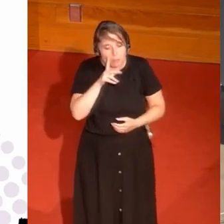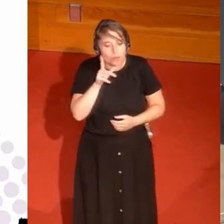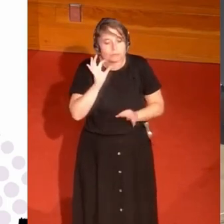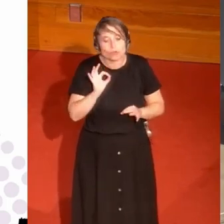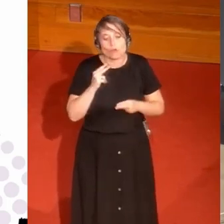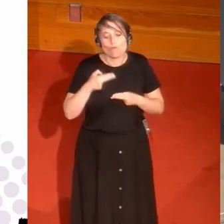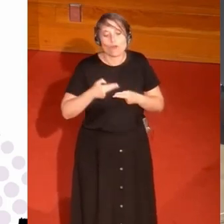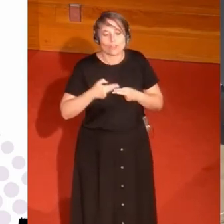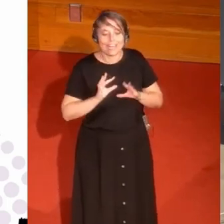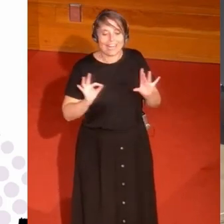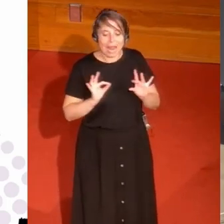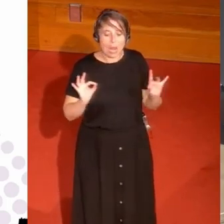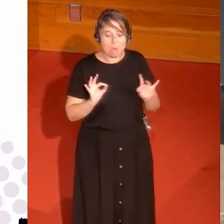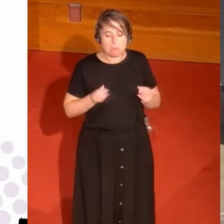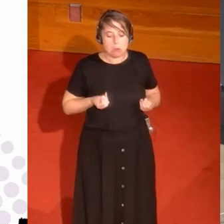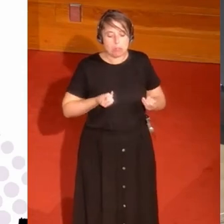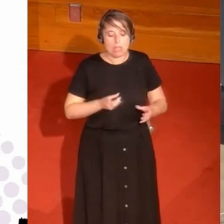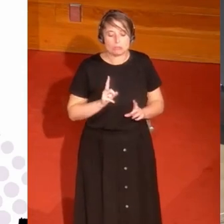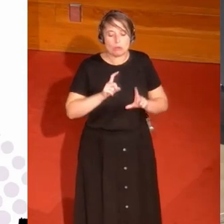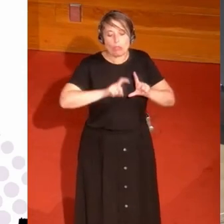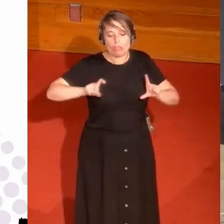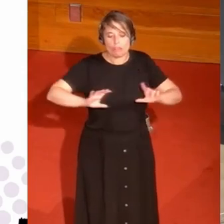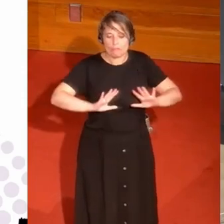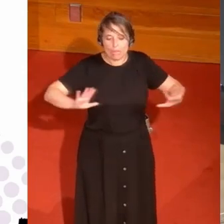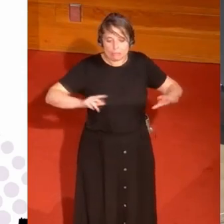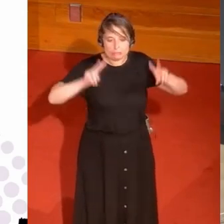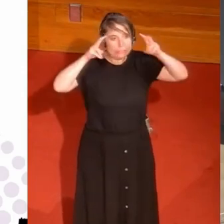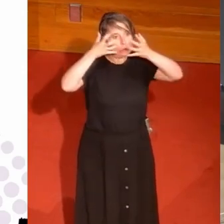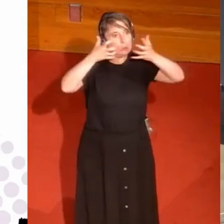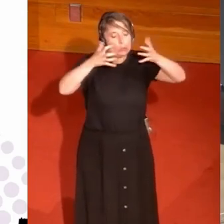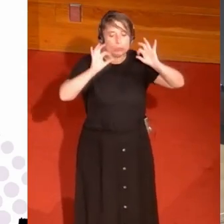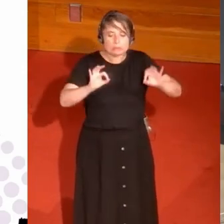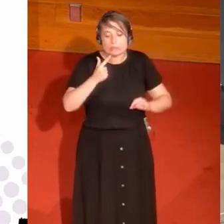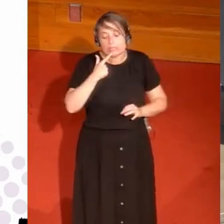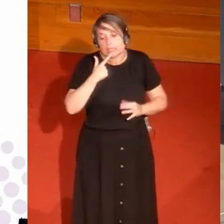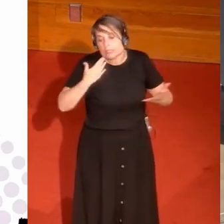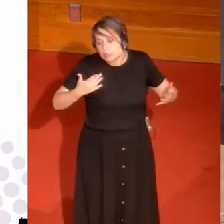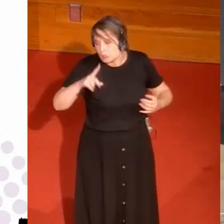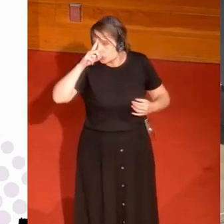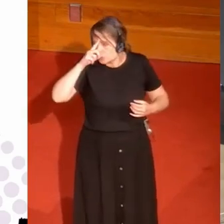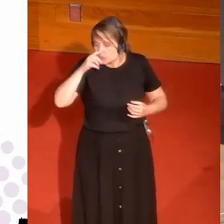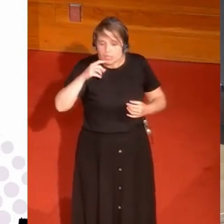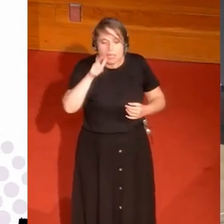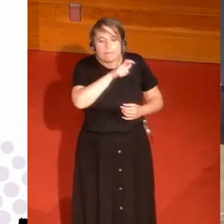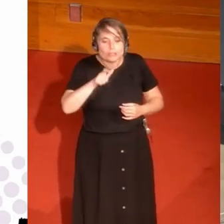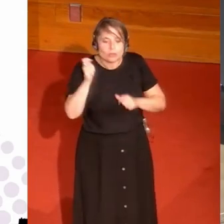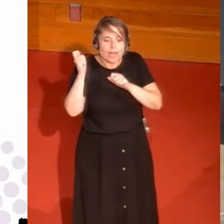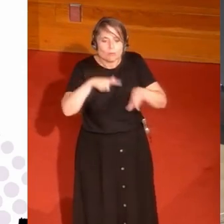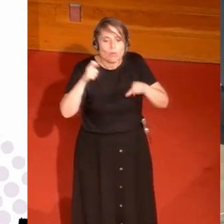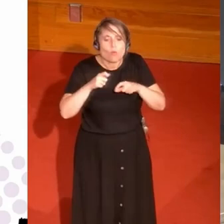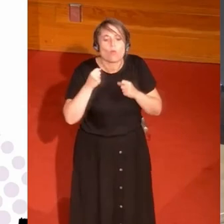la frontera nos quedamos en los números los titulares son que 300 no sé esta tarde Cuántas personas habrán